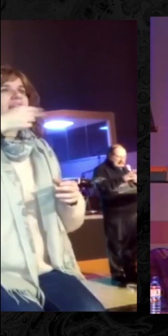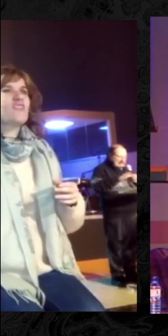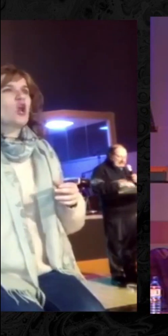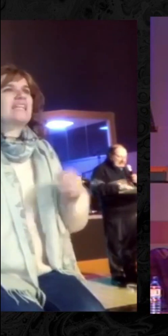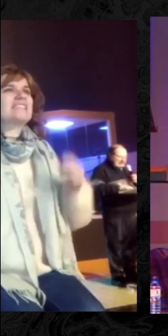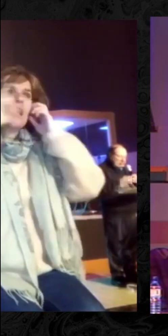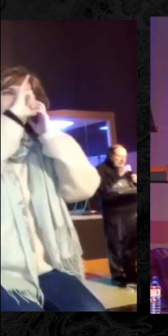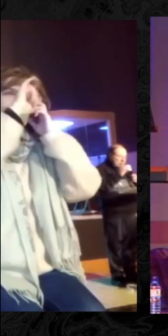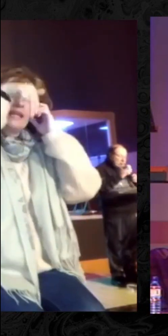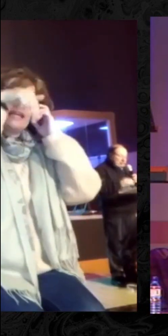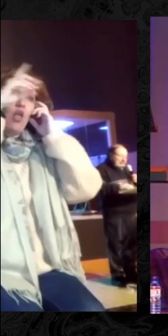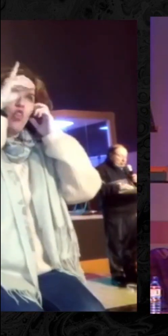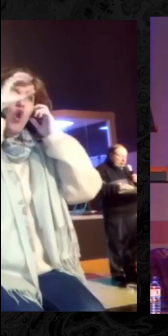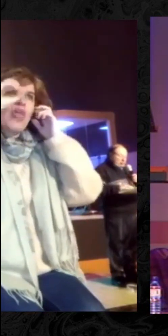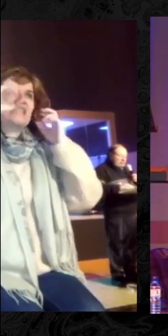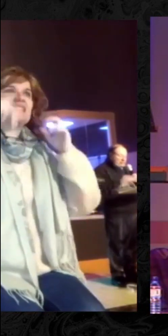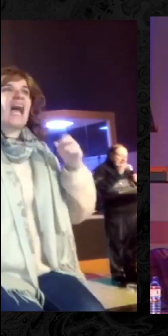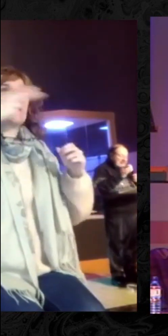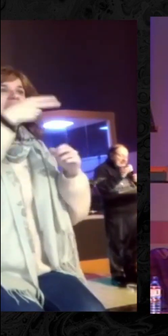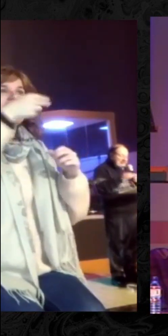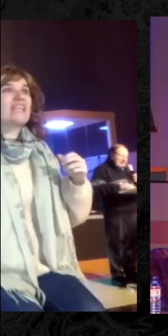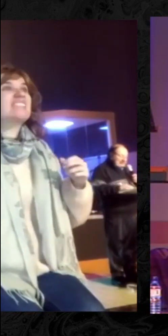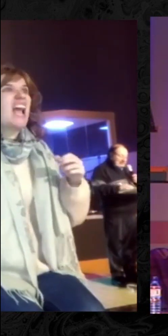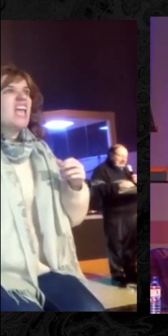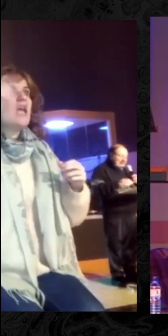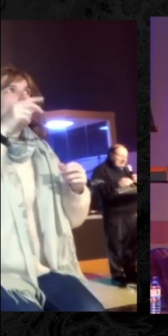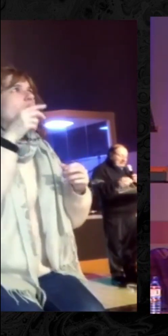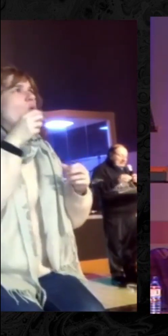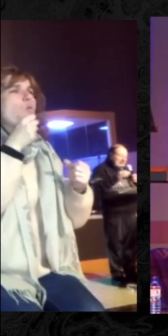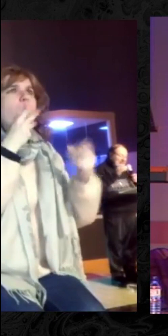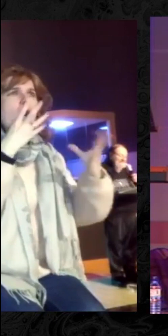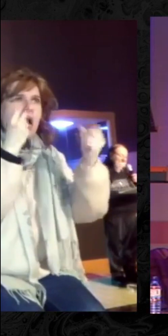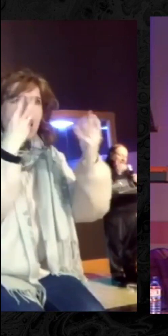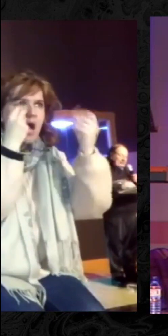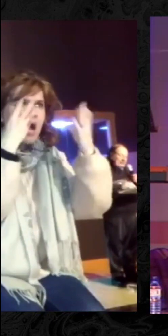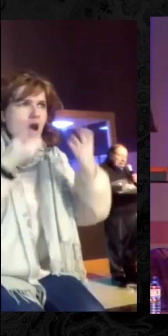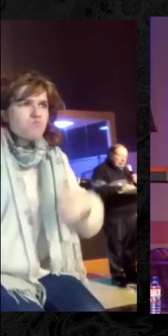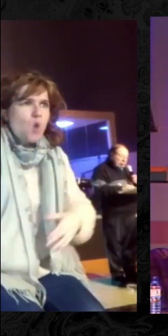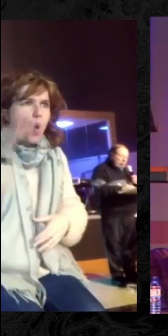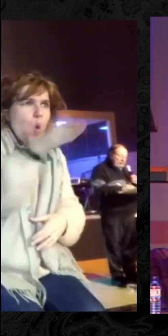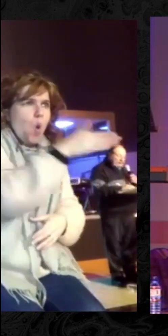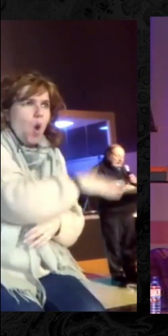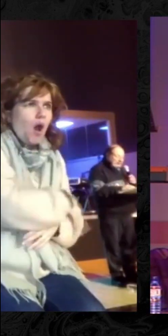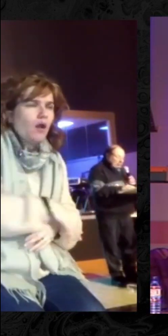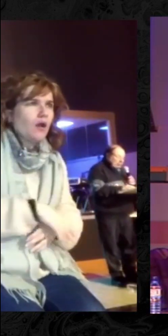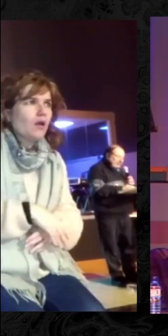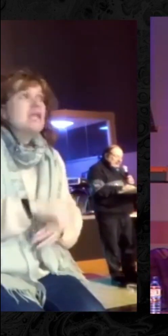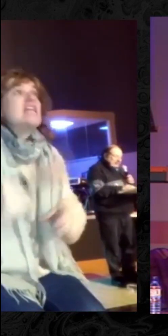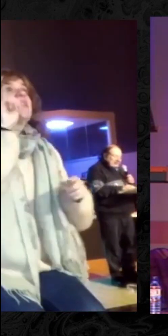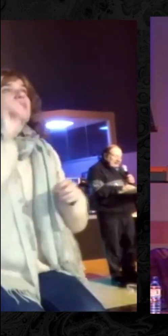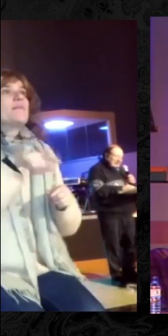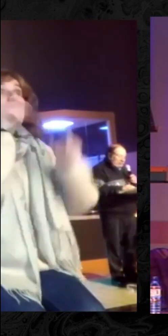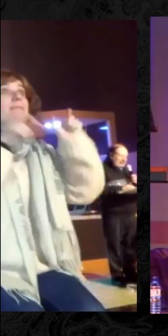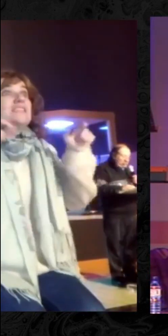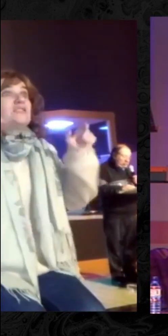es tremendo Son son profecías exactas en el 26 de fallecimiento de los hombres por el temor y